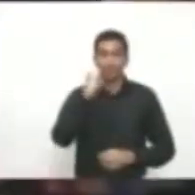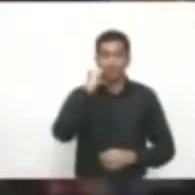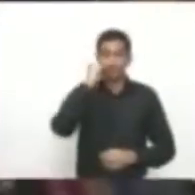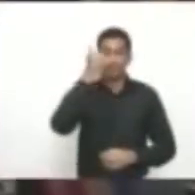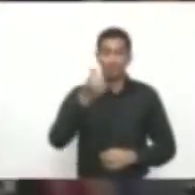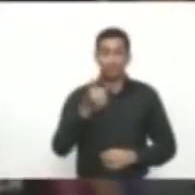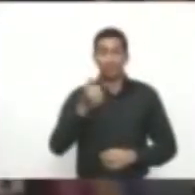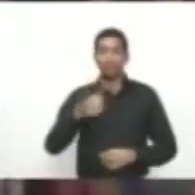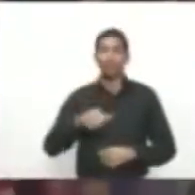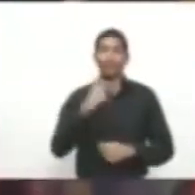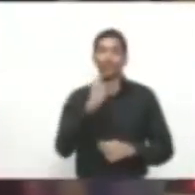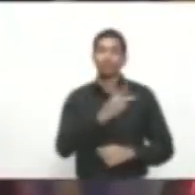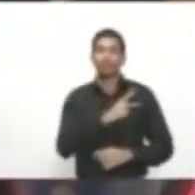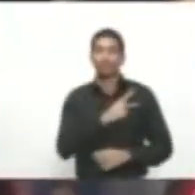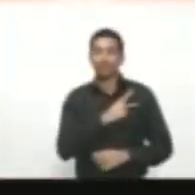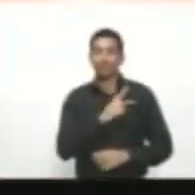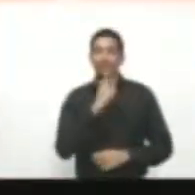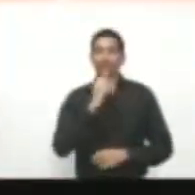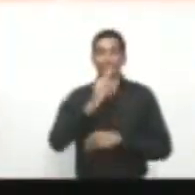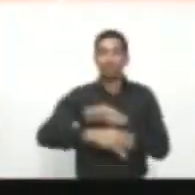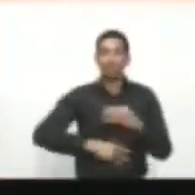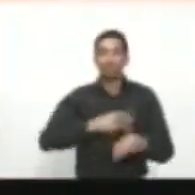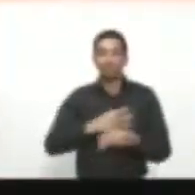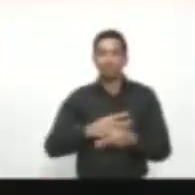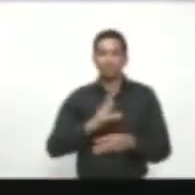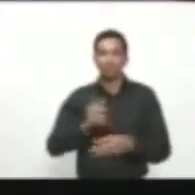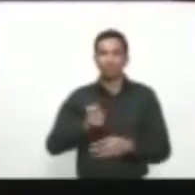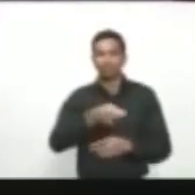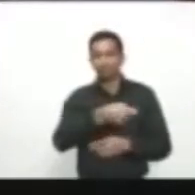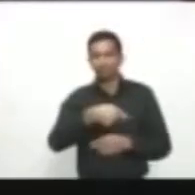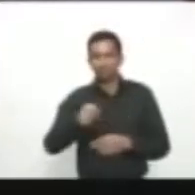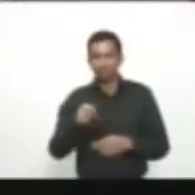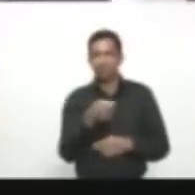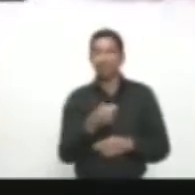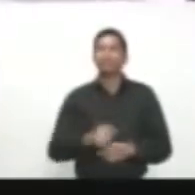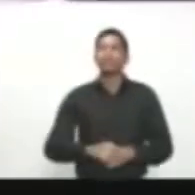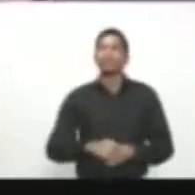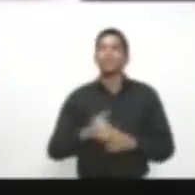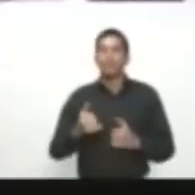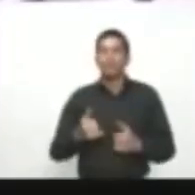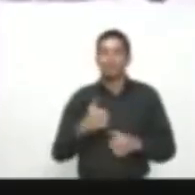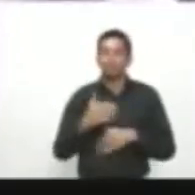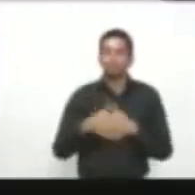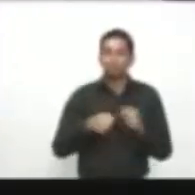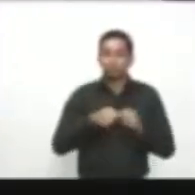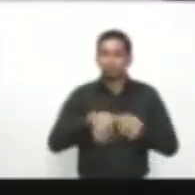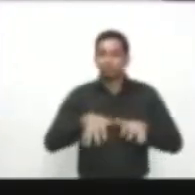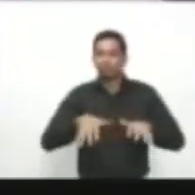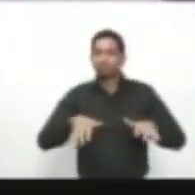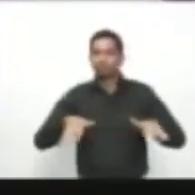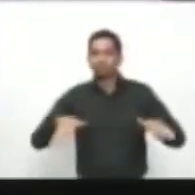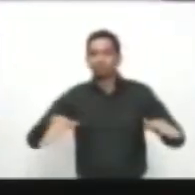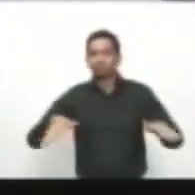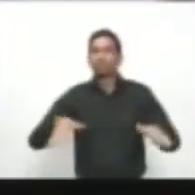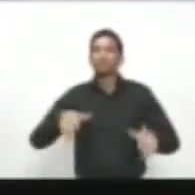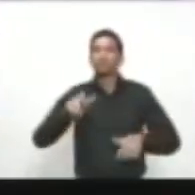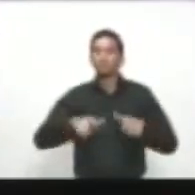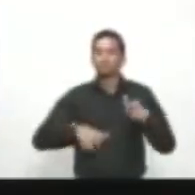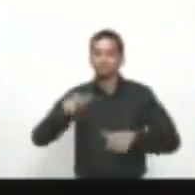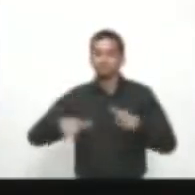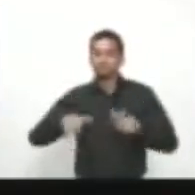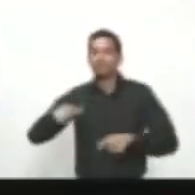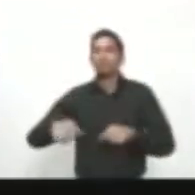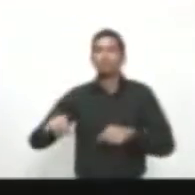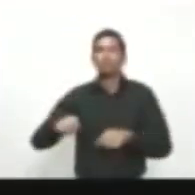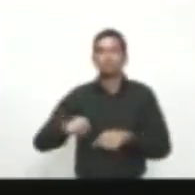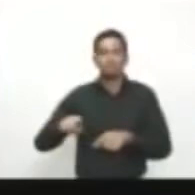de la tercera parada del Gran Prix Mundial de Esgrima, un deporte que de a poco se ha ido ganando un espacio en el país. 400 deportistas de